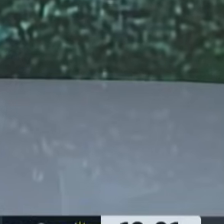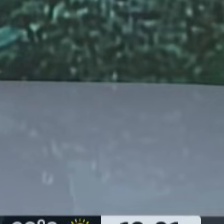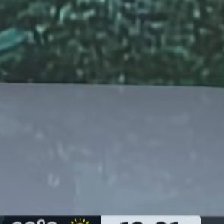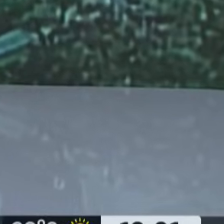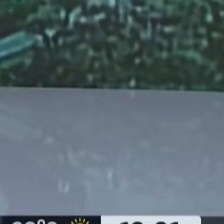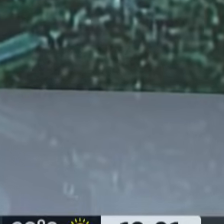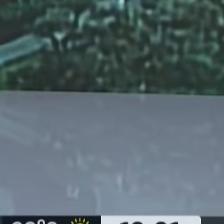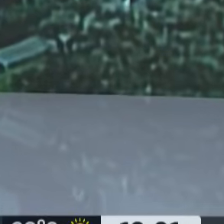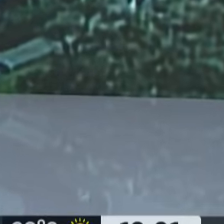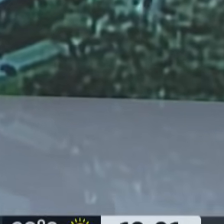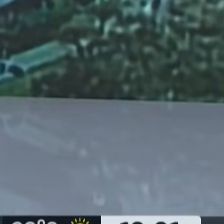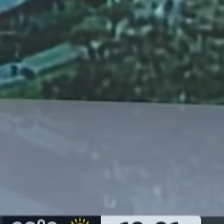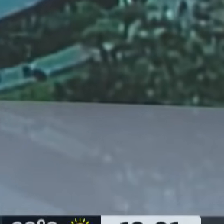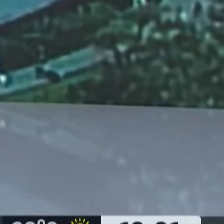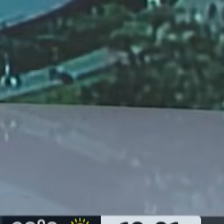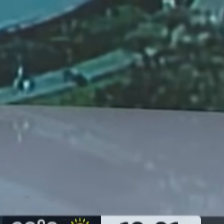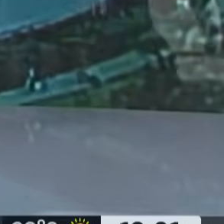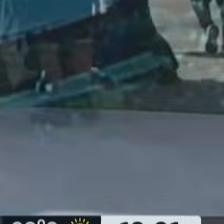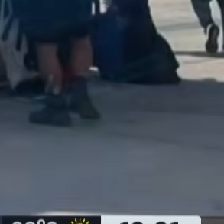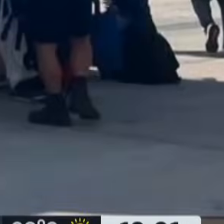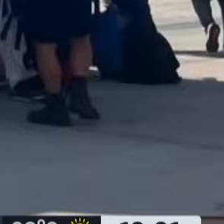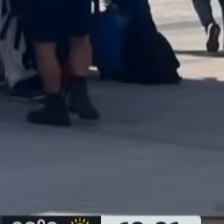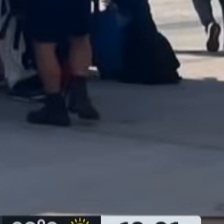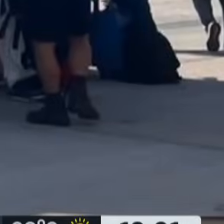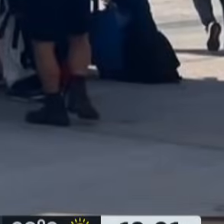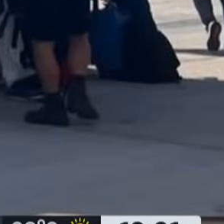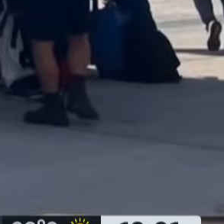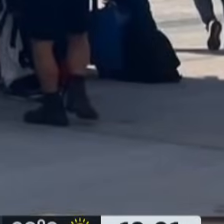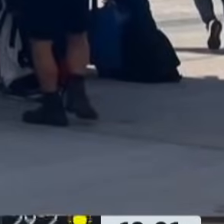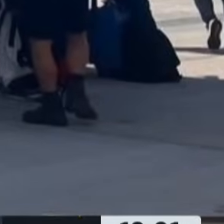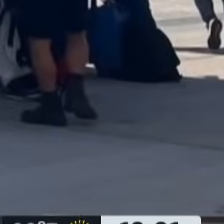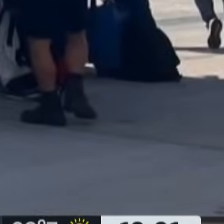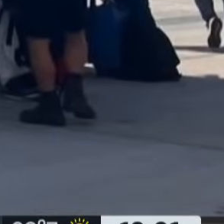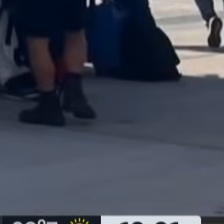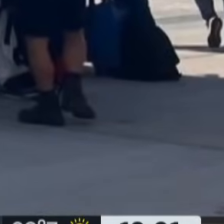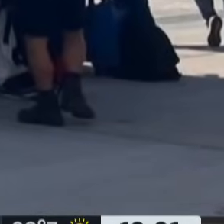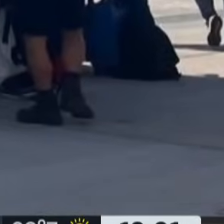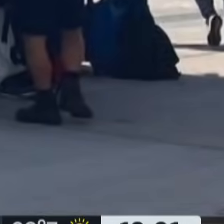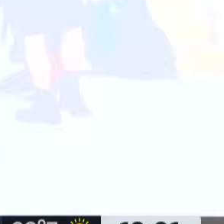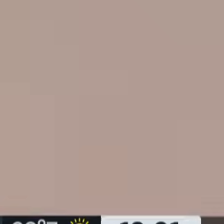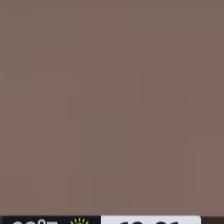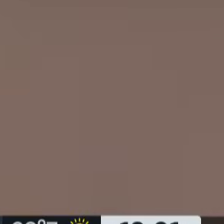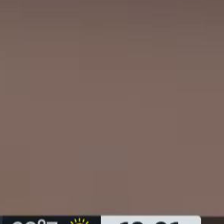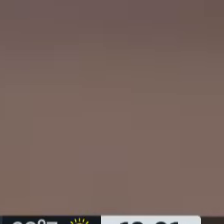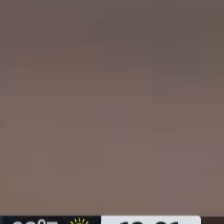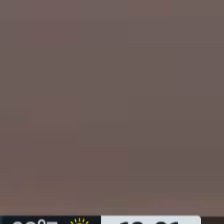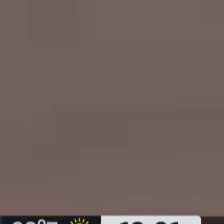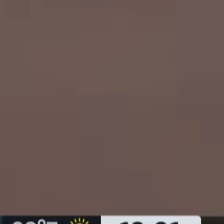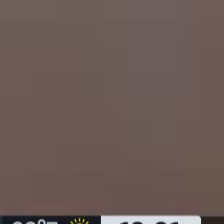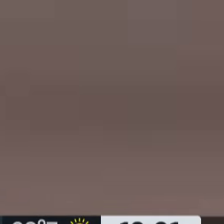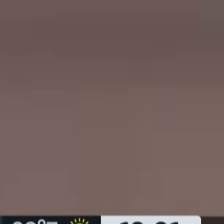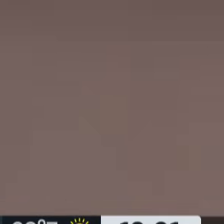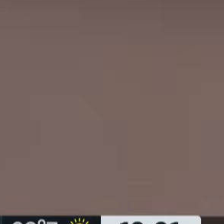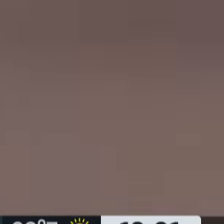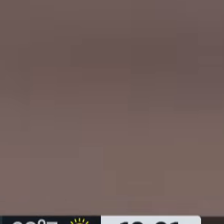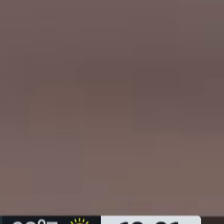del día porque ya está en vuelo hacia Buenos Aires el avión con 244 argentinos que partieron desde Roma pero que antes estaban en